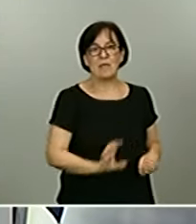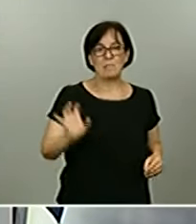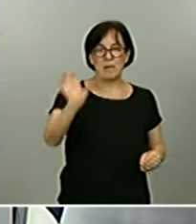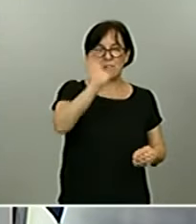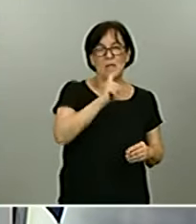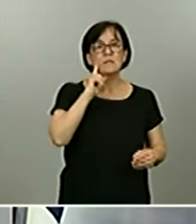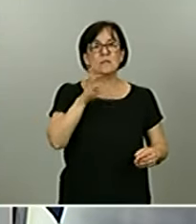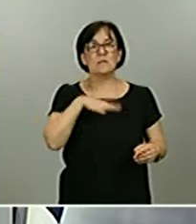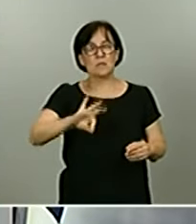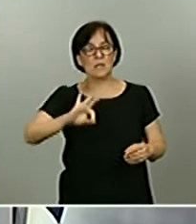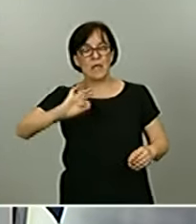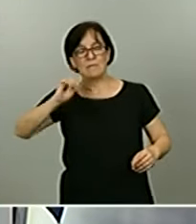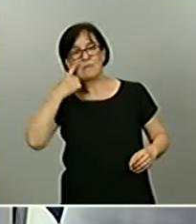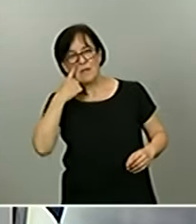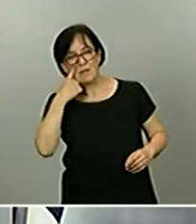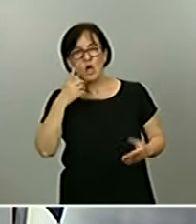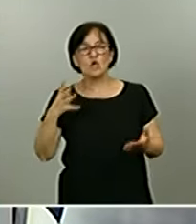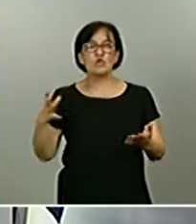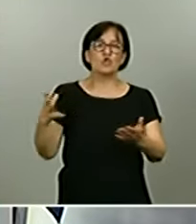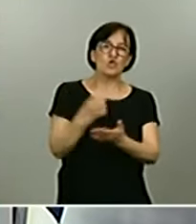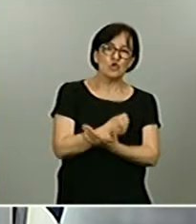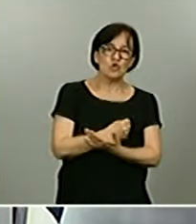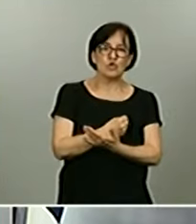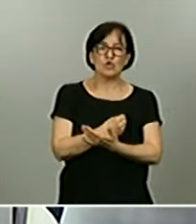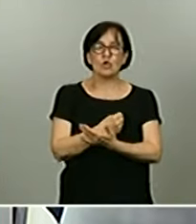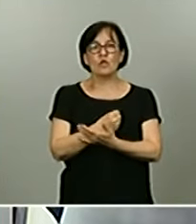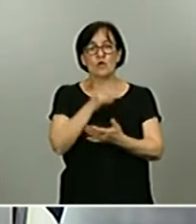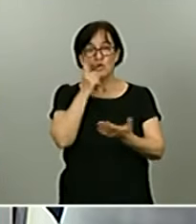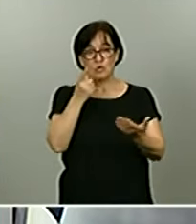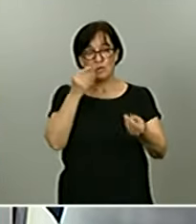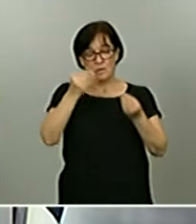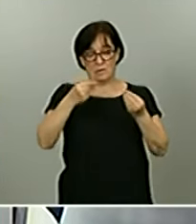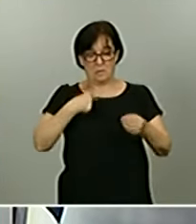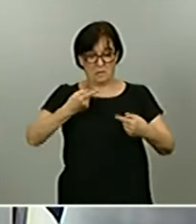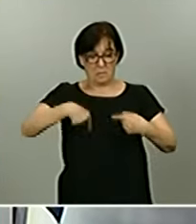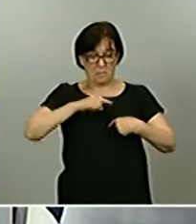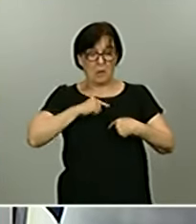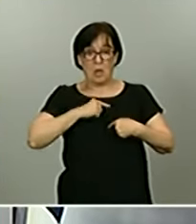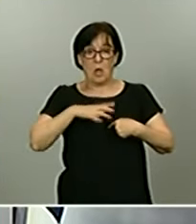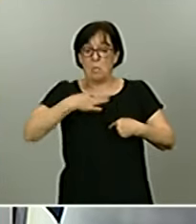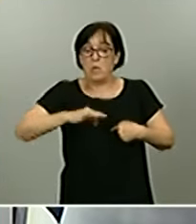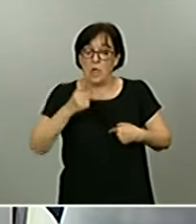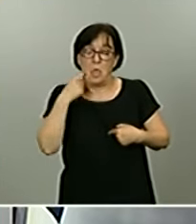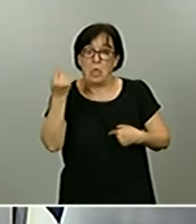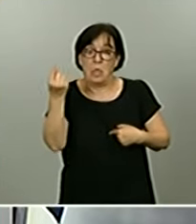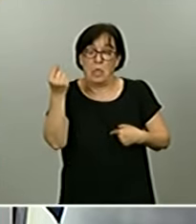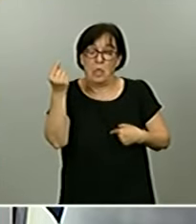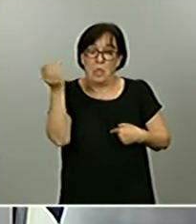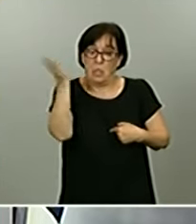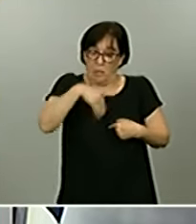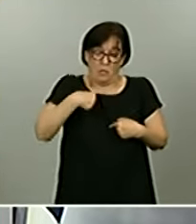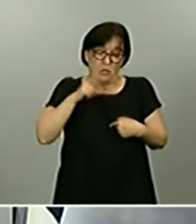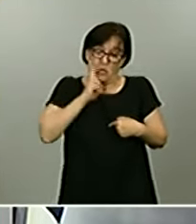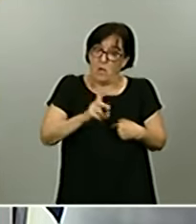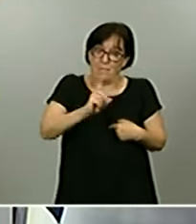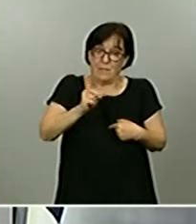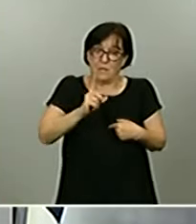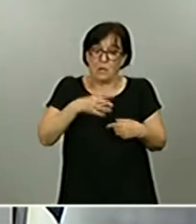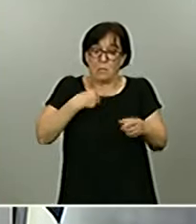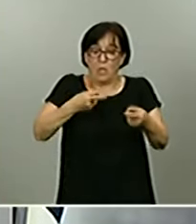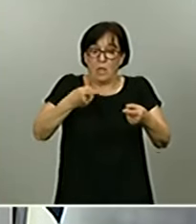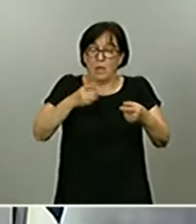detectar todos esos casos que a nosotros se nos han escapado, es importante conocer este valor para